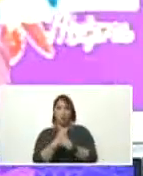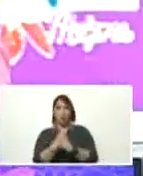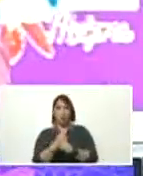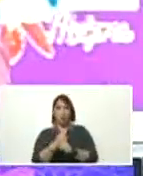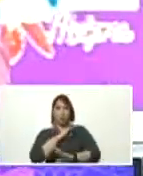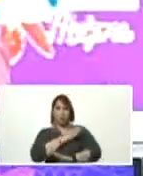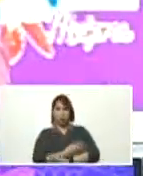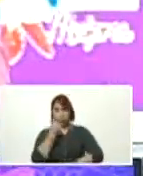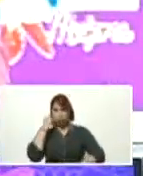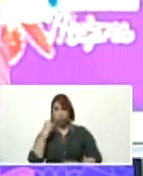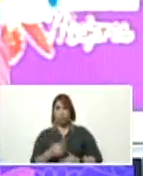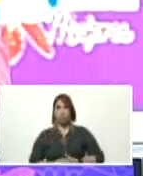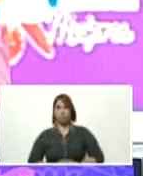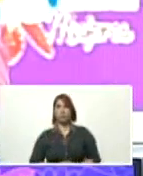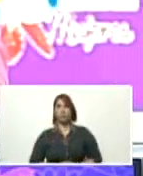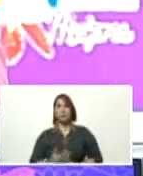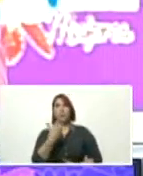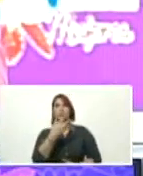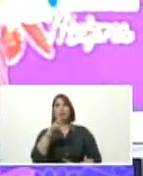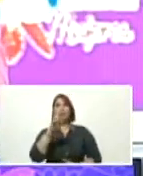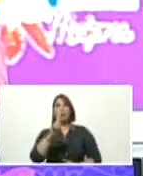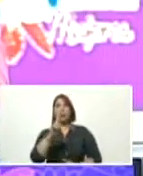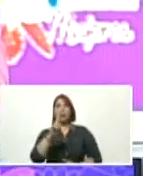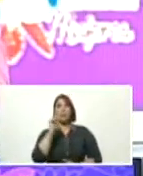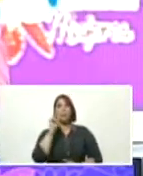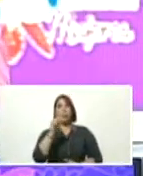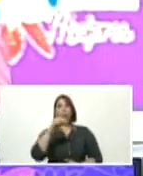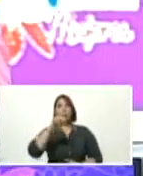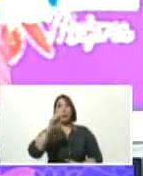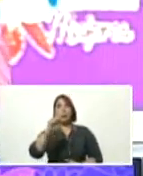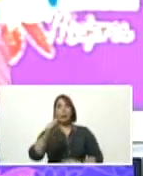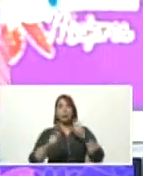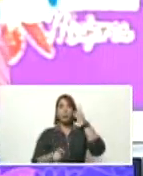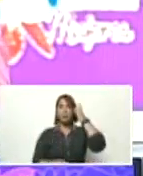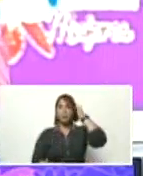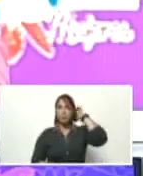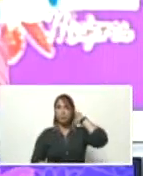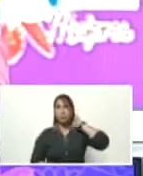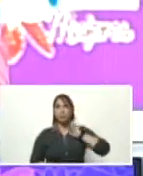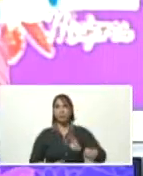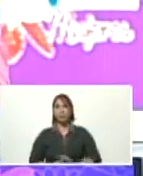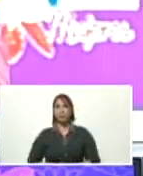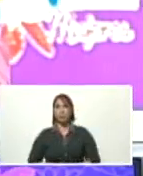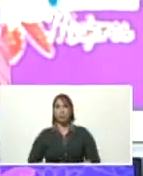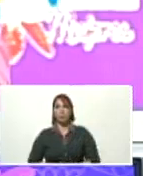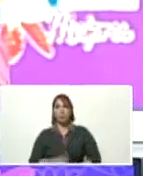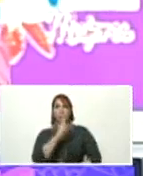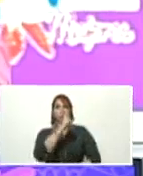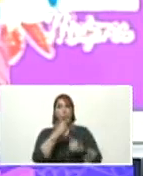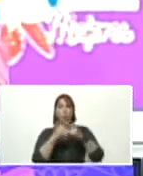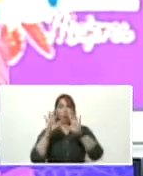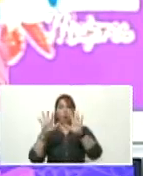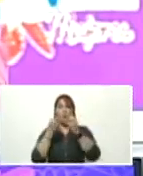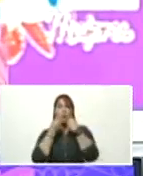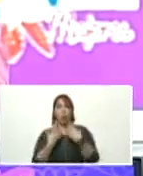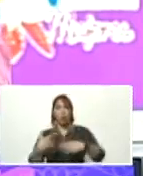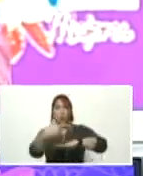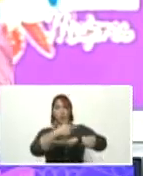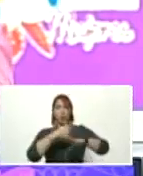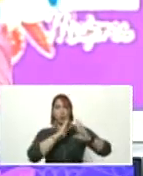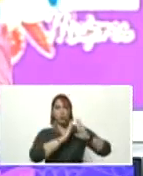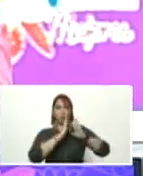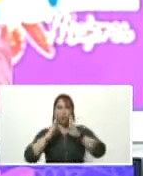de las 3R.net 2030, del 1x10 del buen gobierno.